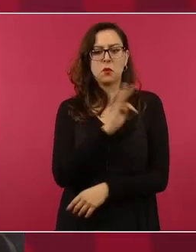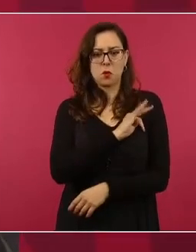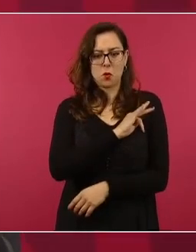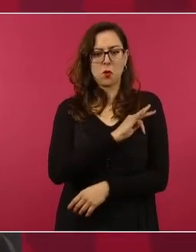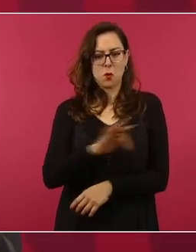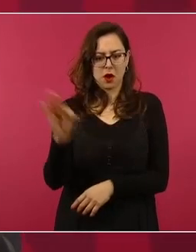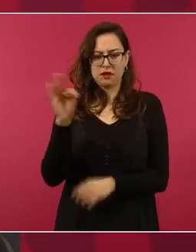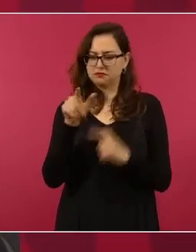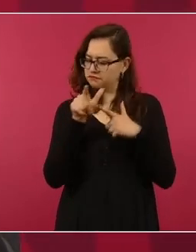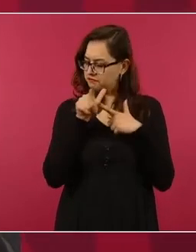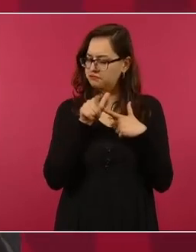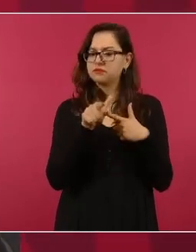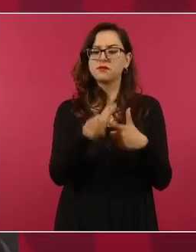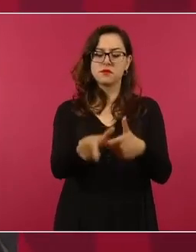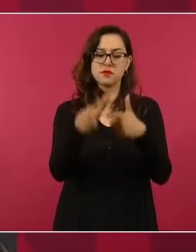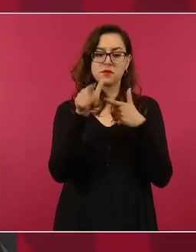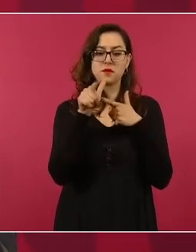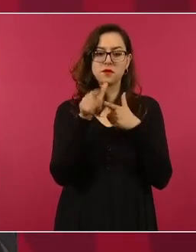muy importante